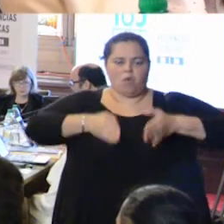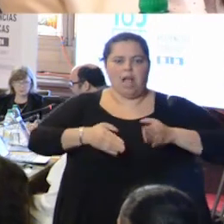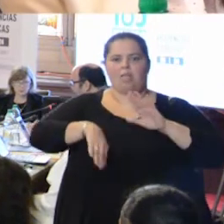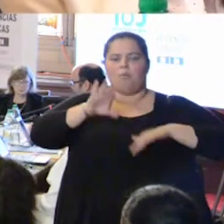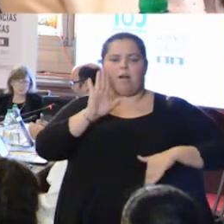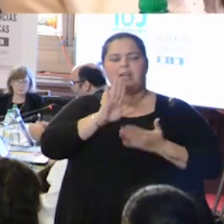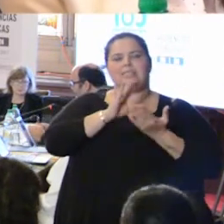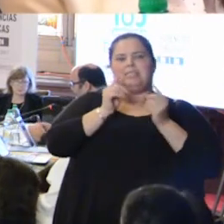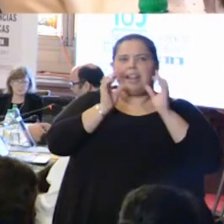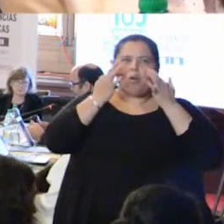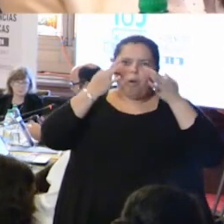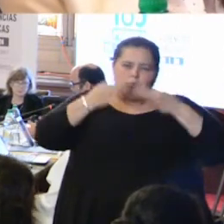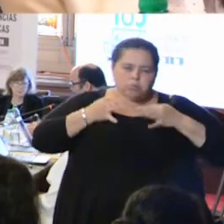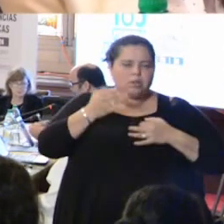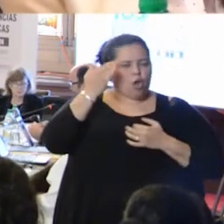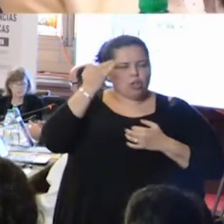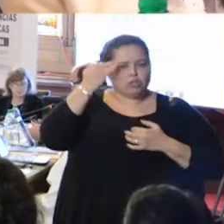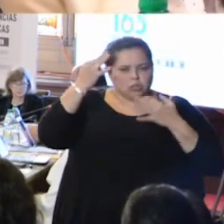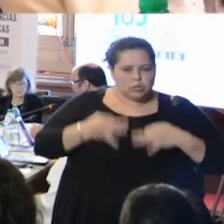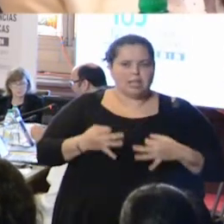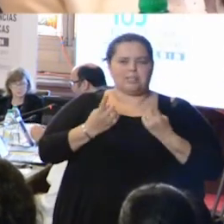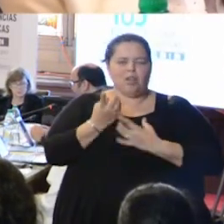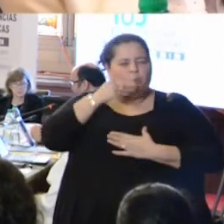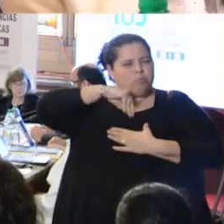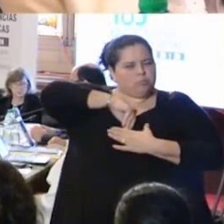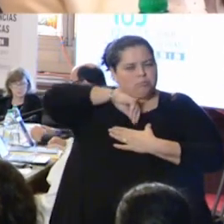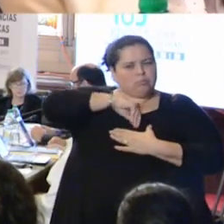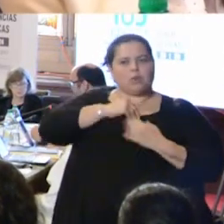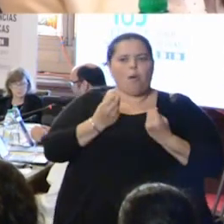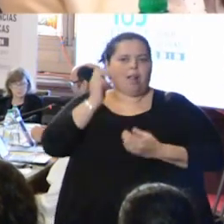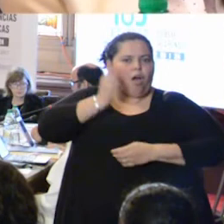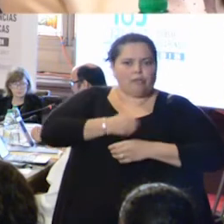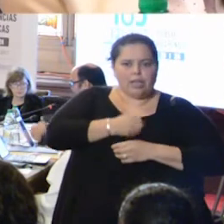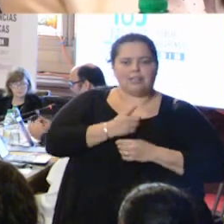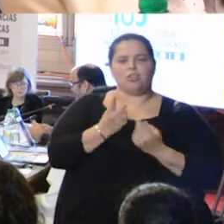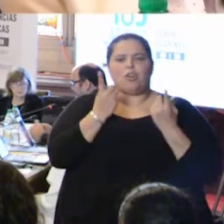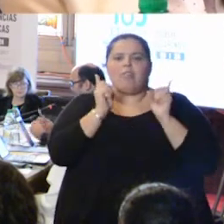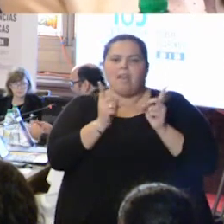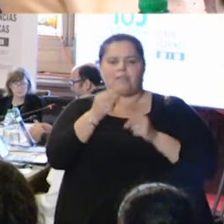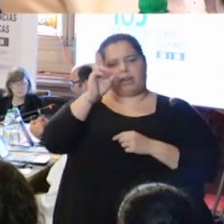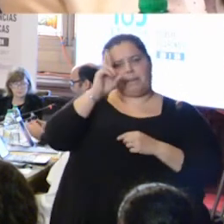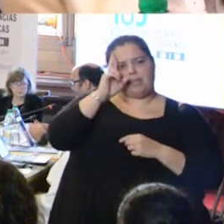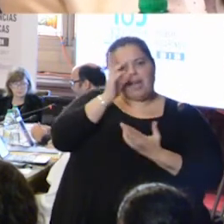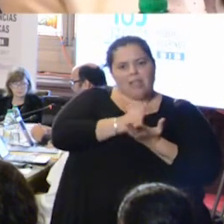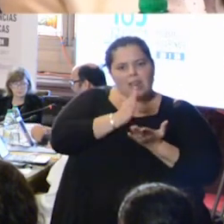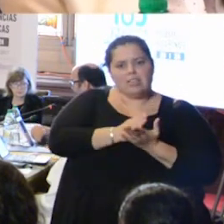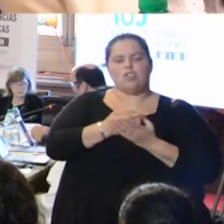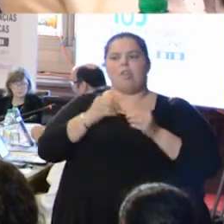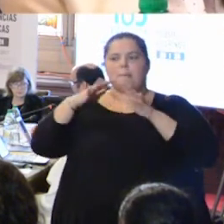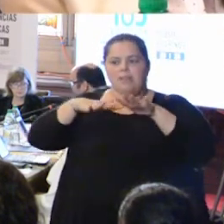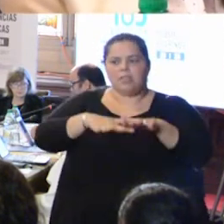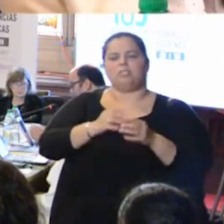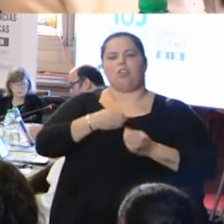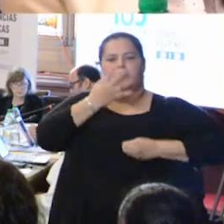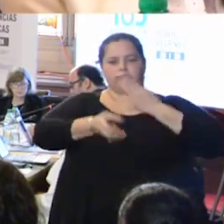tener conciencia e internalizar la obligación que se tiene de respetar los derechos de manifestación, de reunión y de